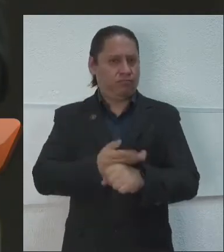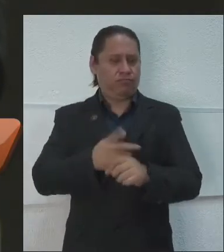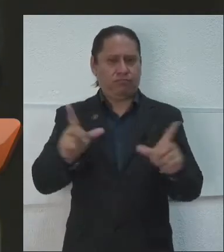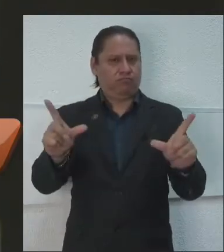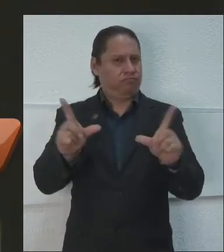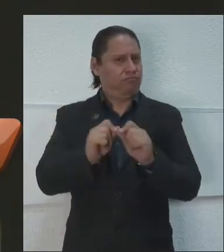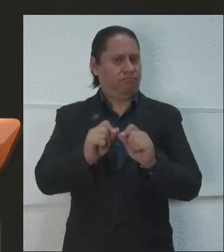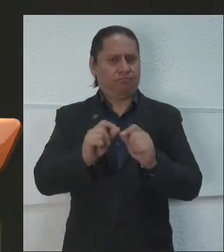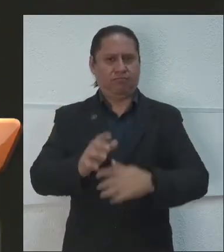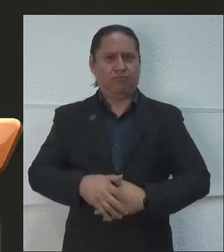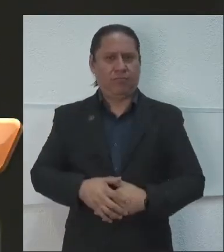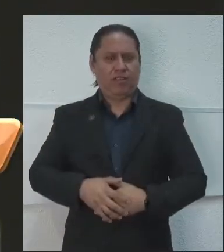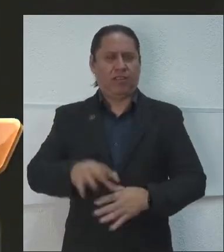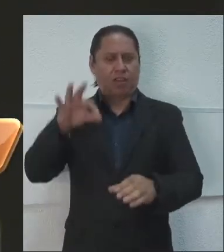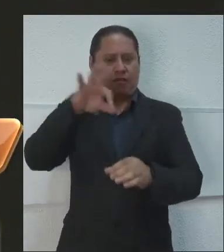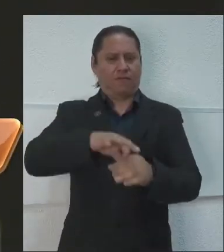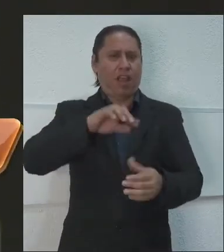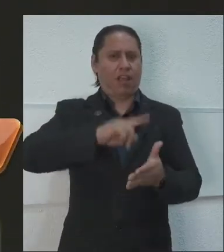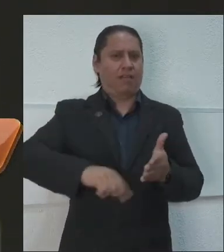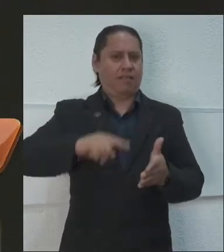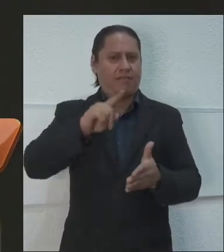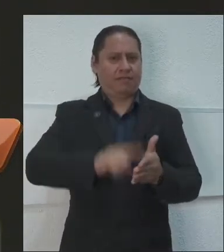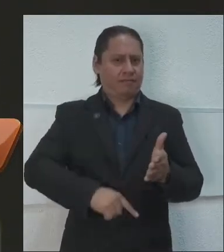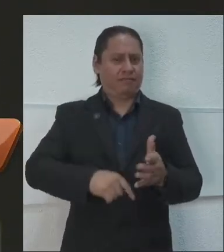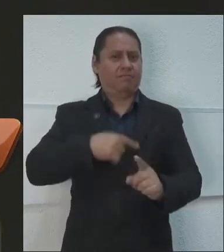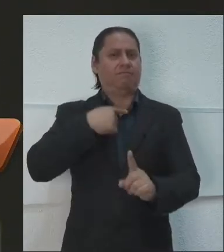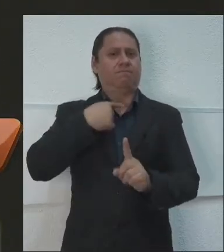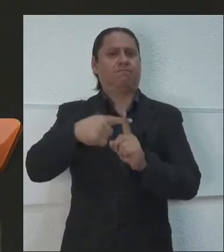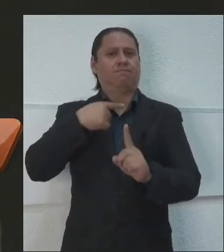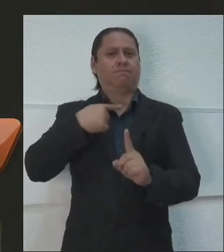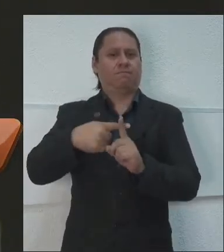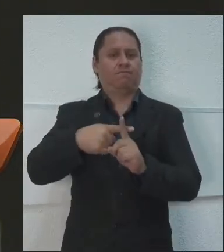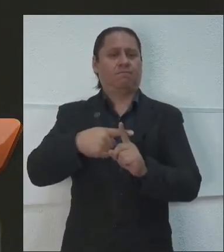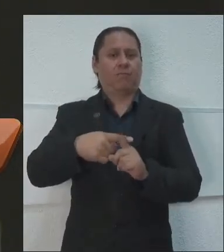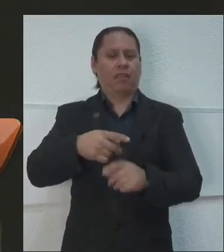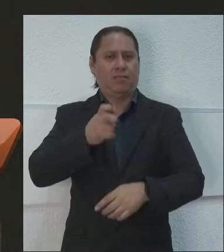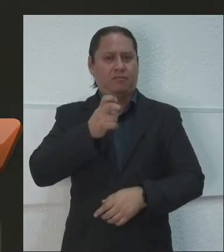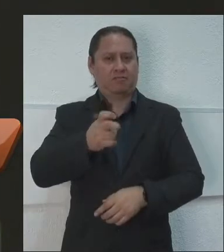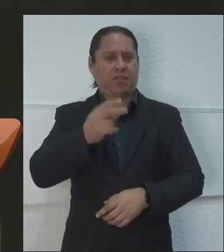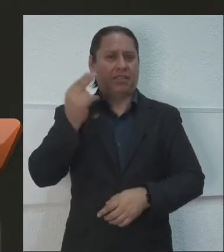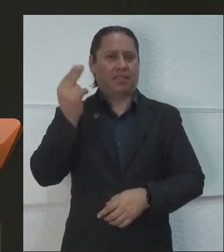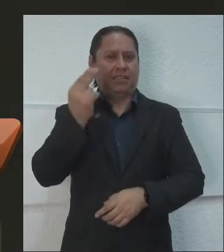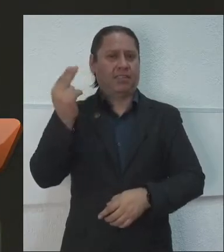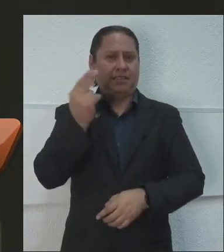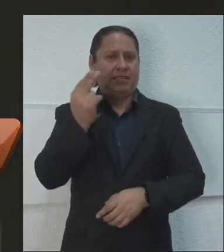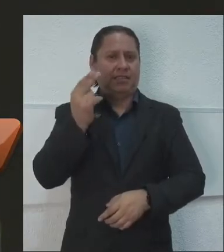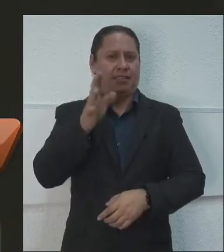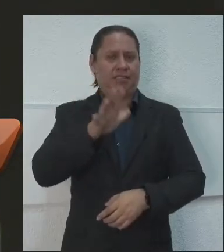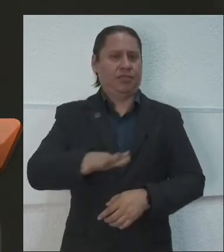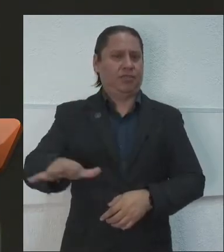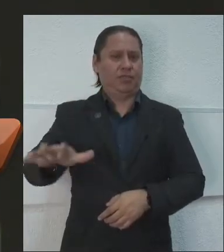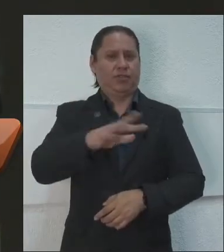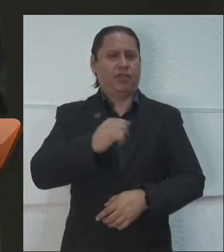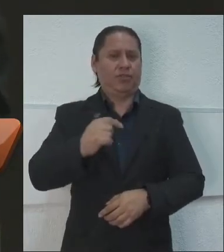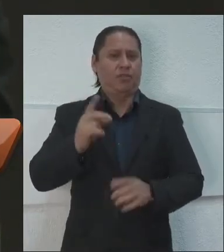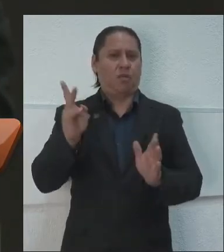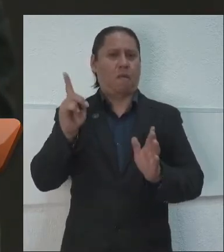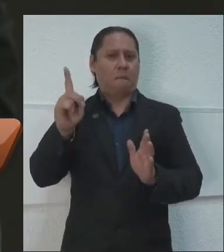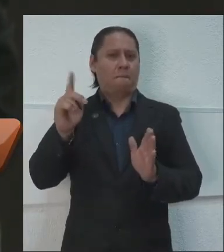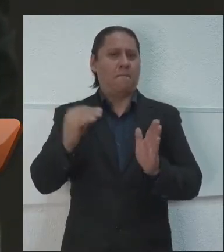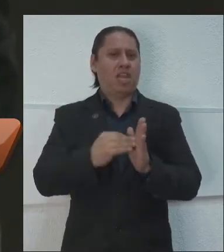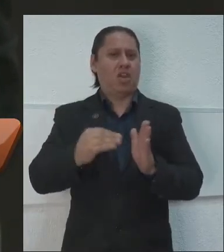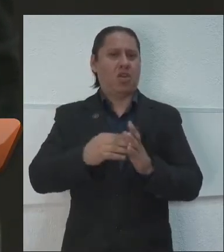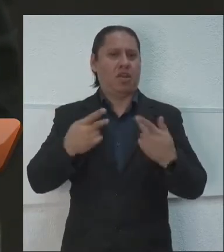brevedad dar su voto a favor por las necesidades que tienen más de 1 millón de